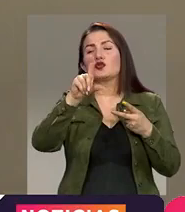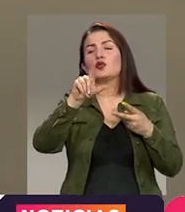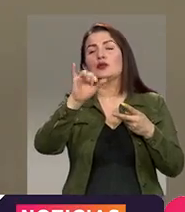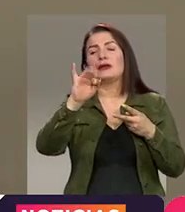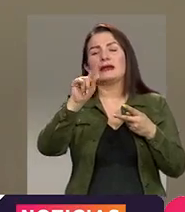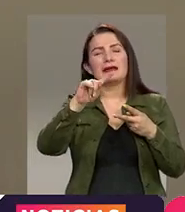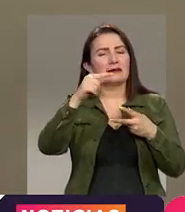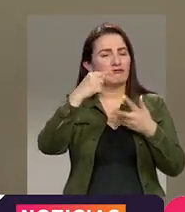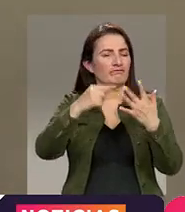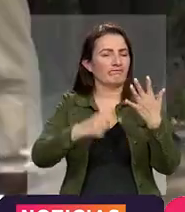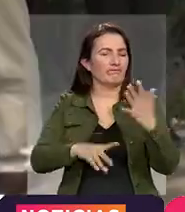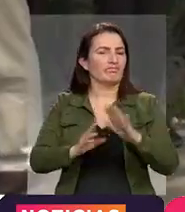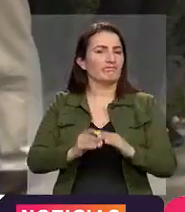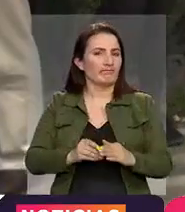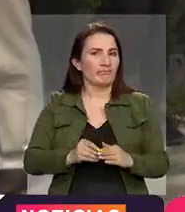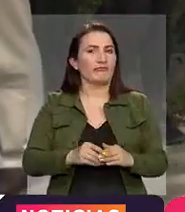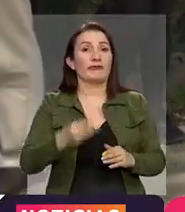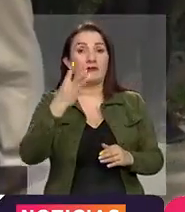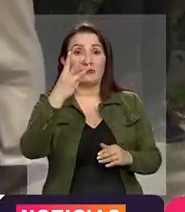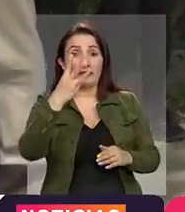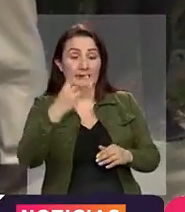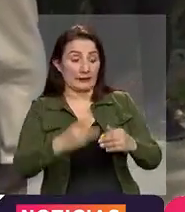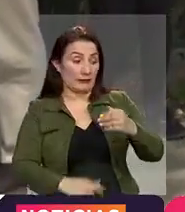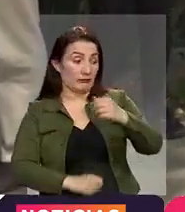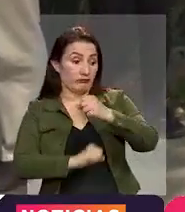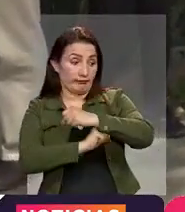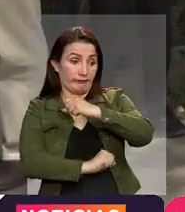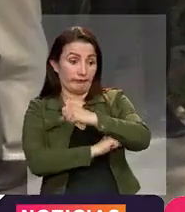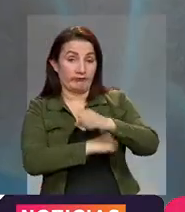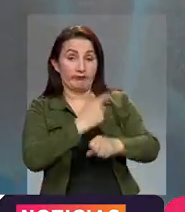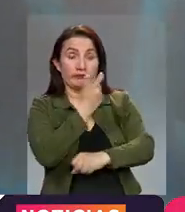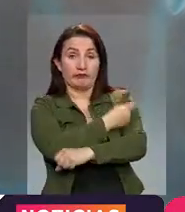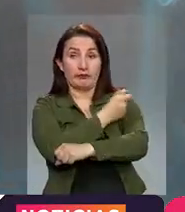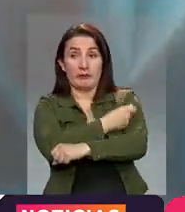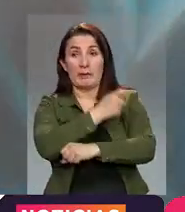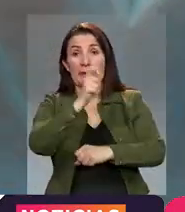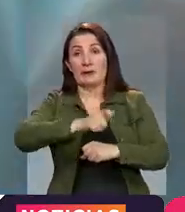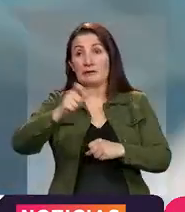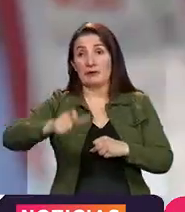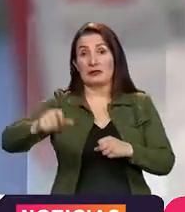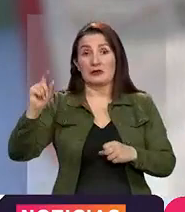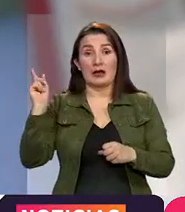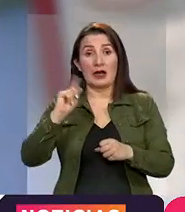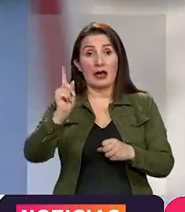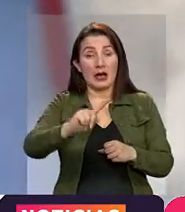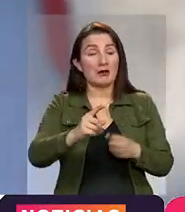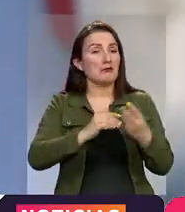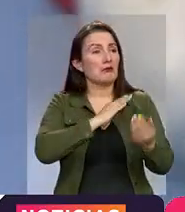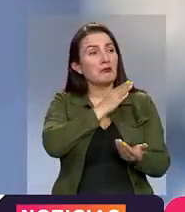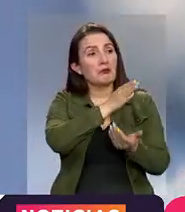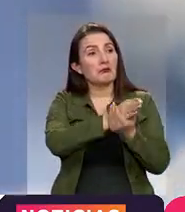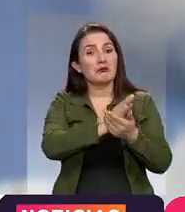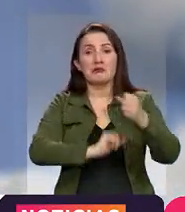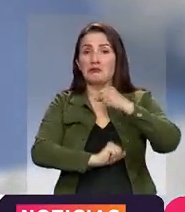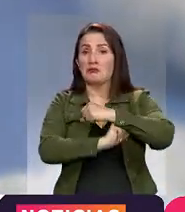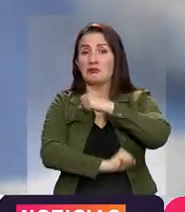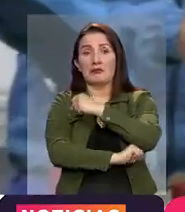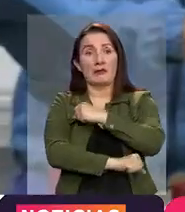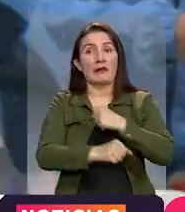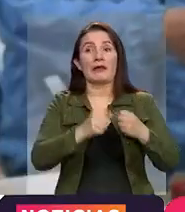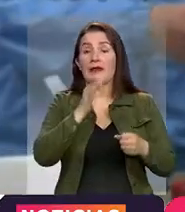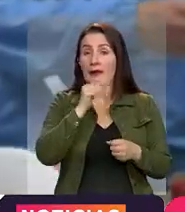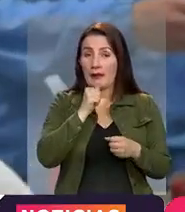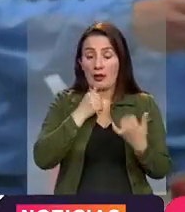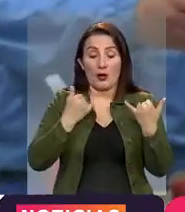a terceras dosis, hay un atraso en la aplicación, pues personas que hace meses están habilitadas para hacerlo no se la han aplicado.